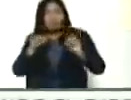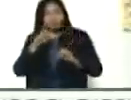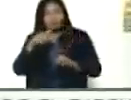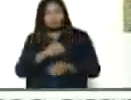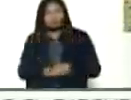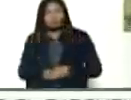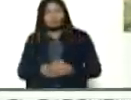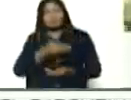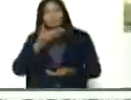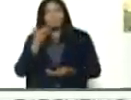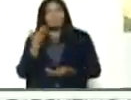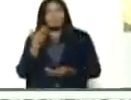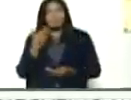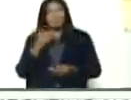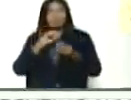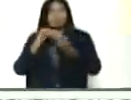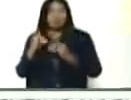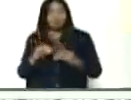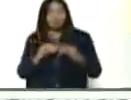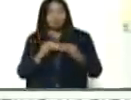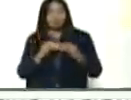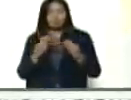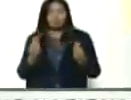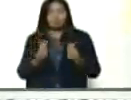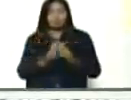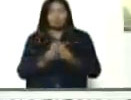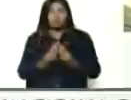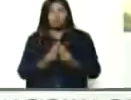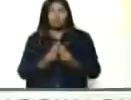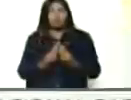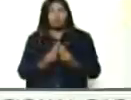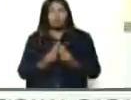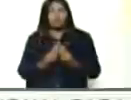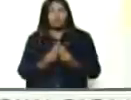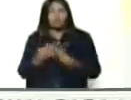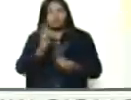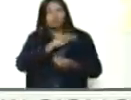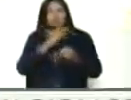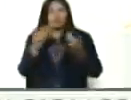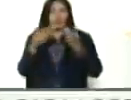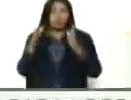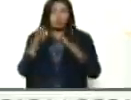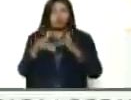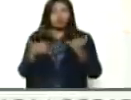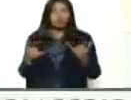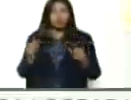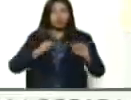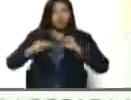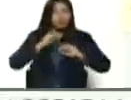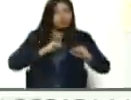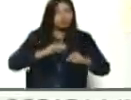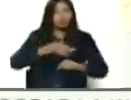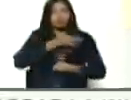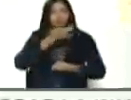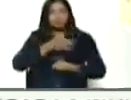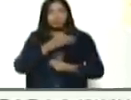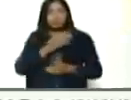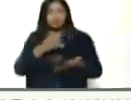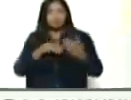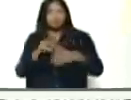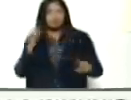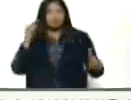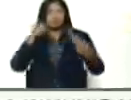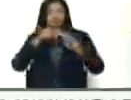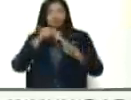mejorarlos y para eso en conjunto con el poder popular y que en conjunto con los movimientos sociales vamos por la